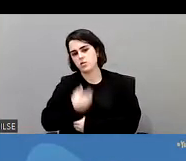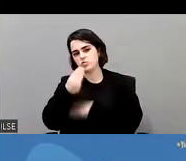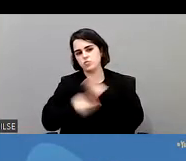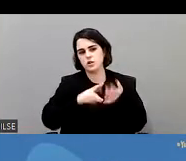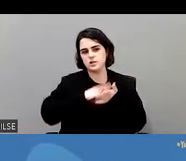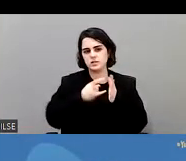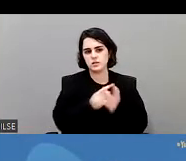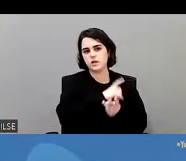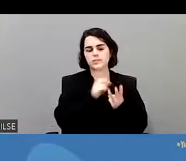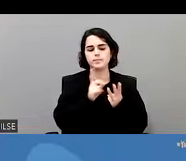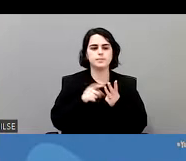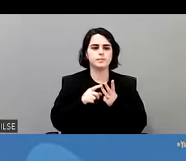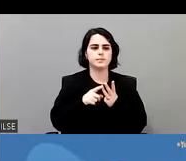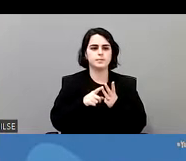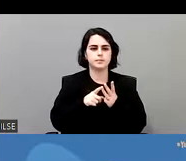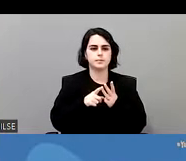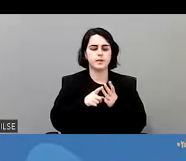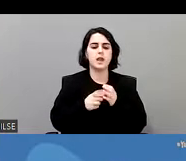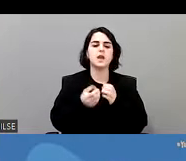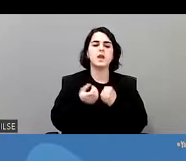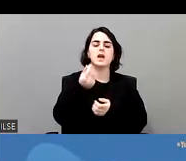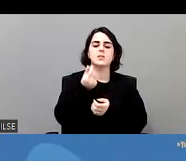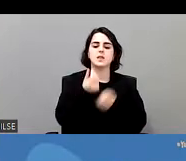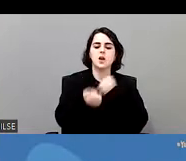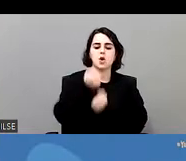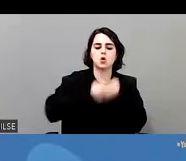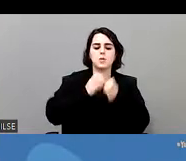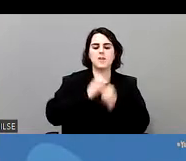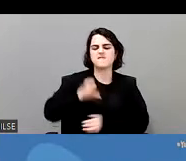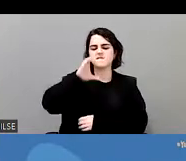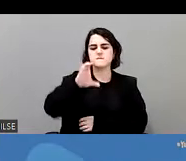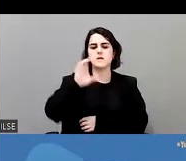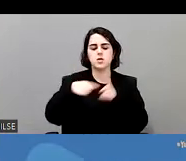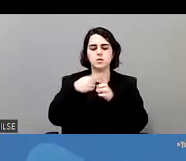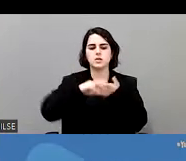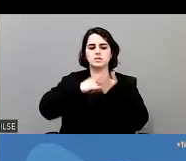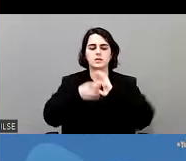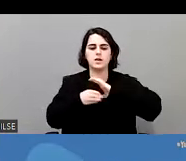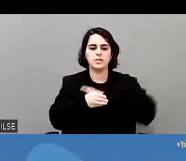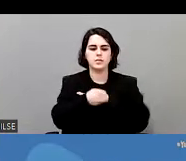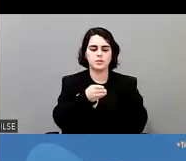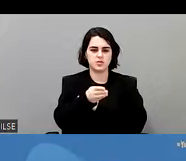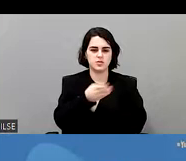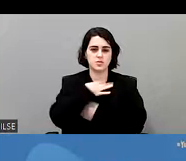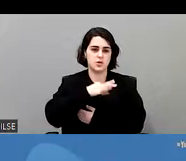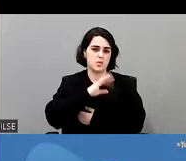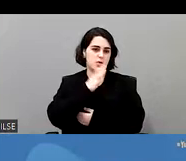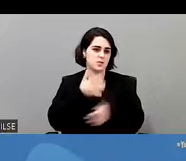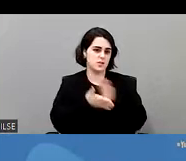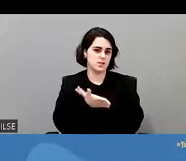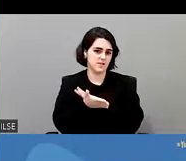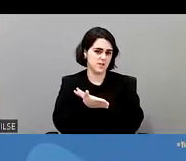sistemas. Ampliar las ayudas económicas para poder acceder a los sistemas de comunicación. Habéis visto que es uno de los puntos más,